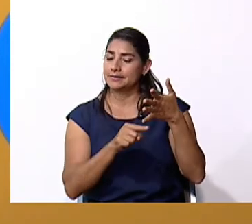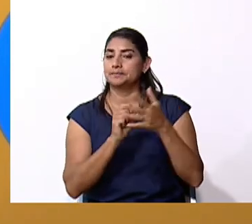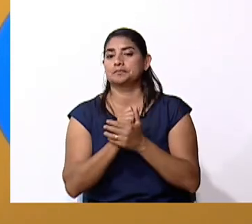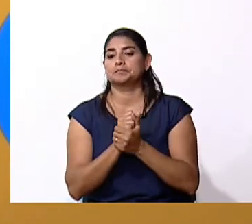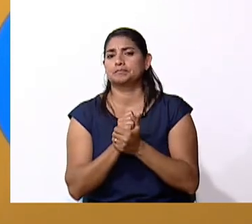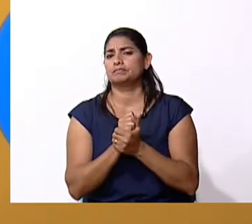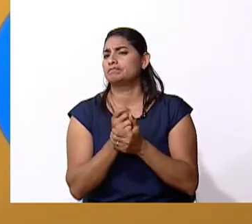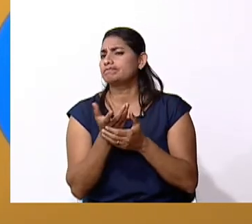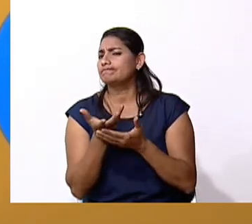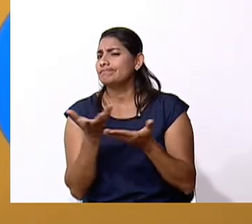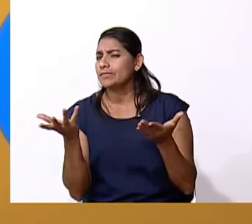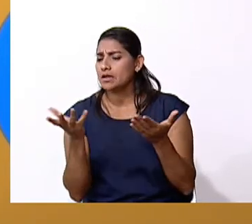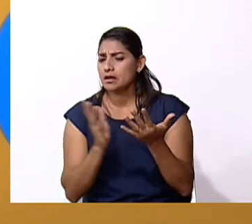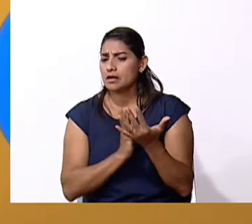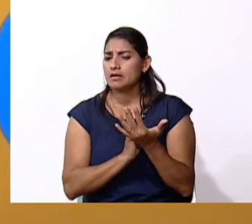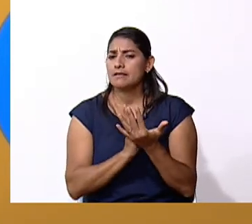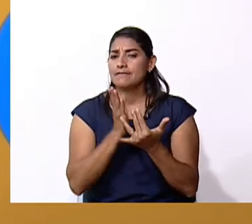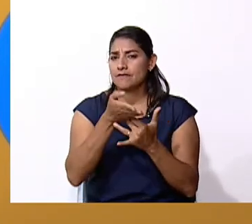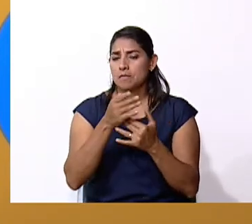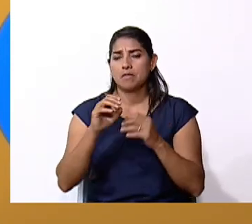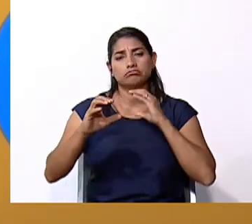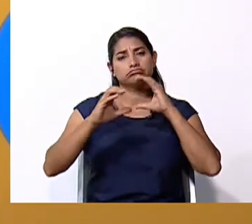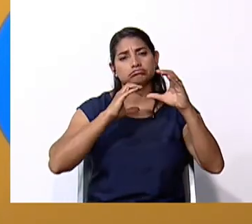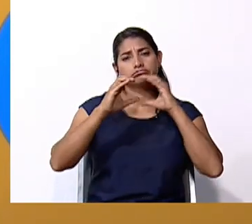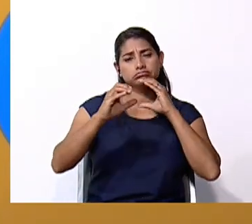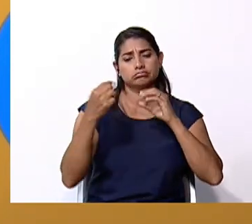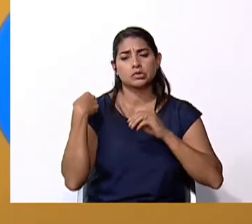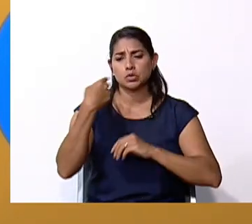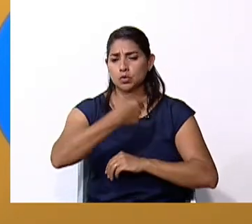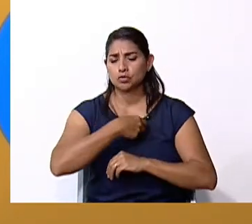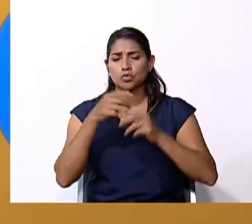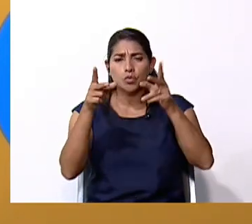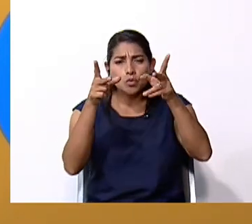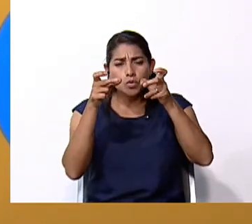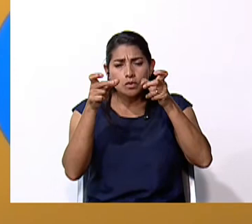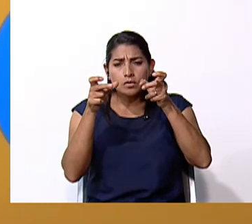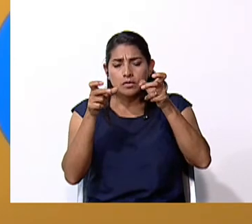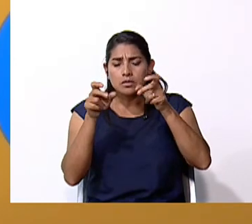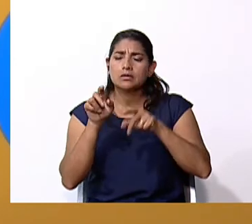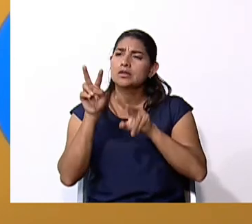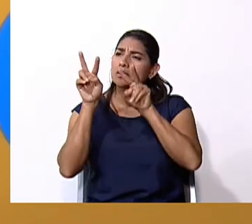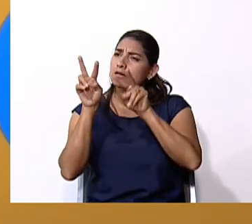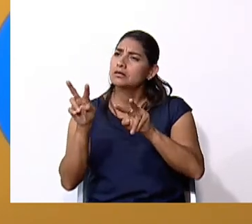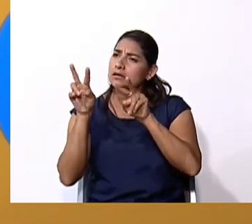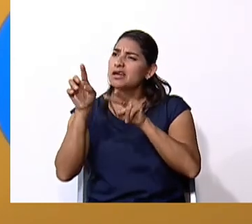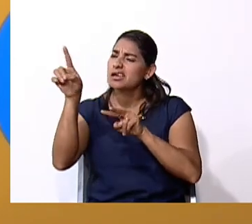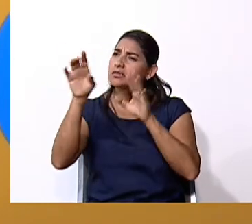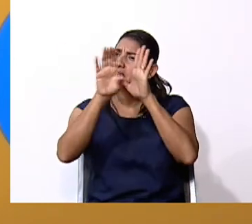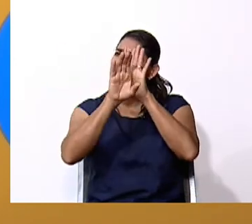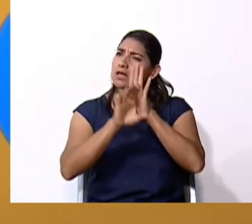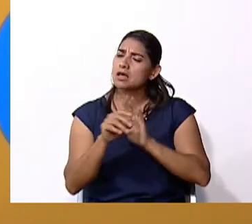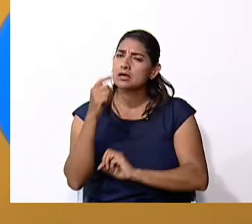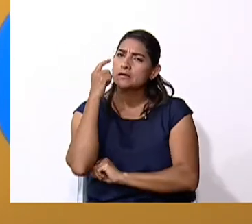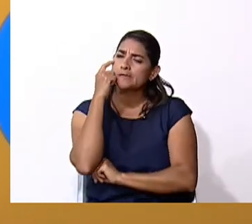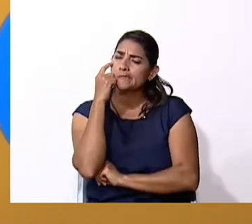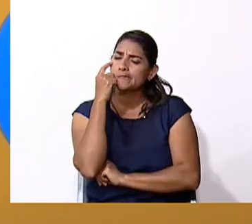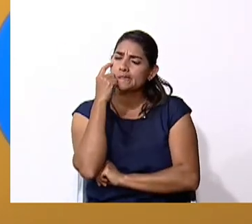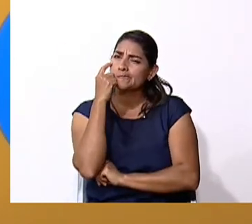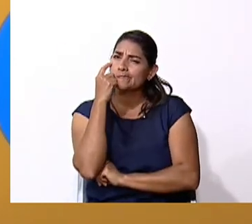¿En qué medios de comunicación he podido observar yo alguna de estas estrategias?